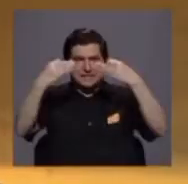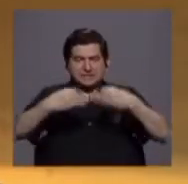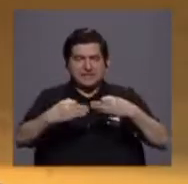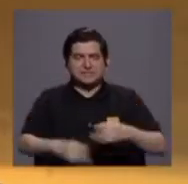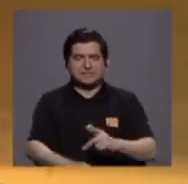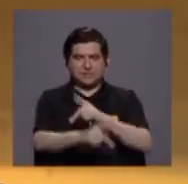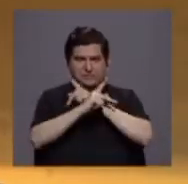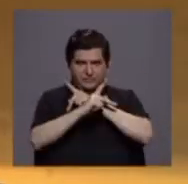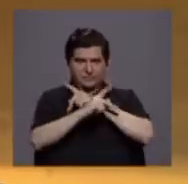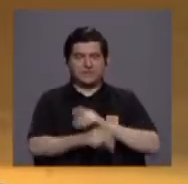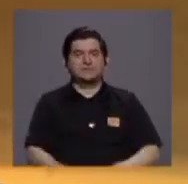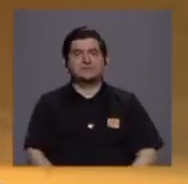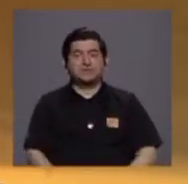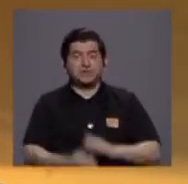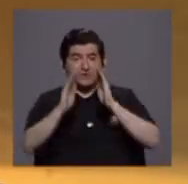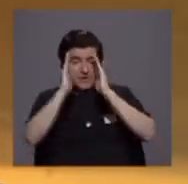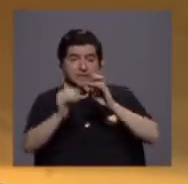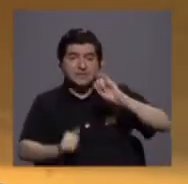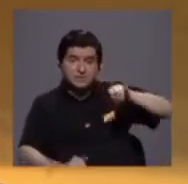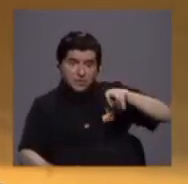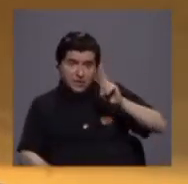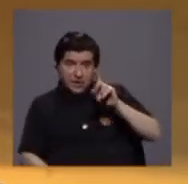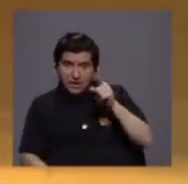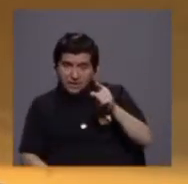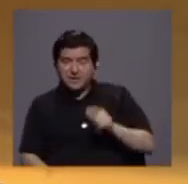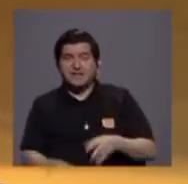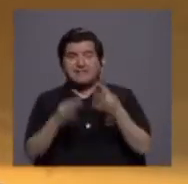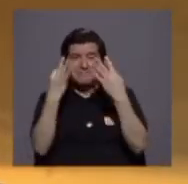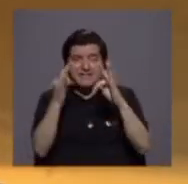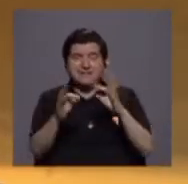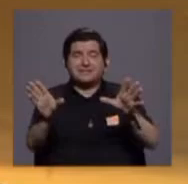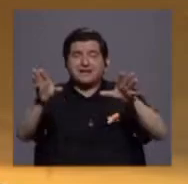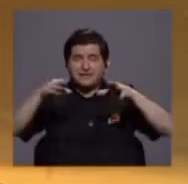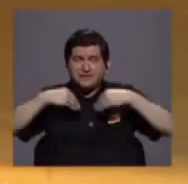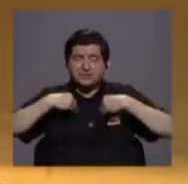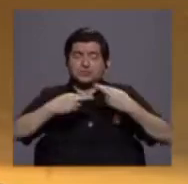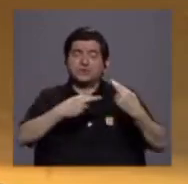y, oyendo a don José Rafael, que tratemos de asumir